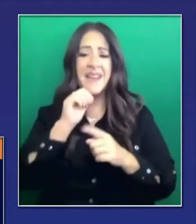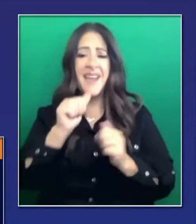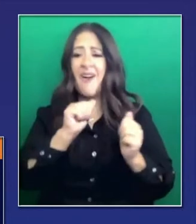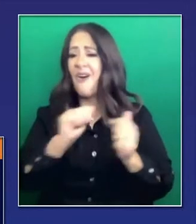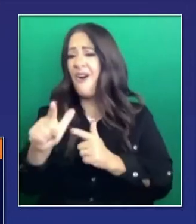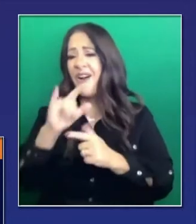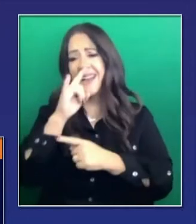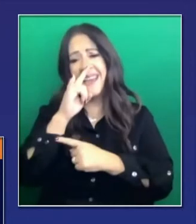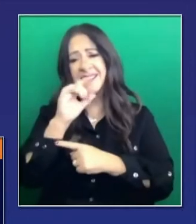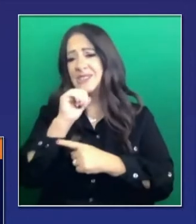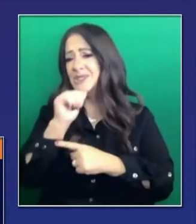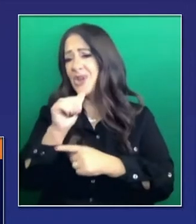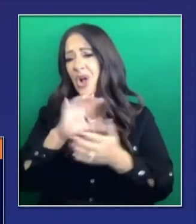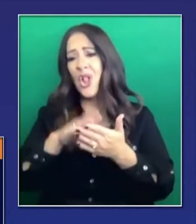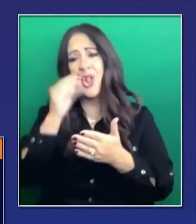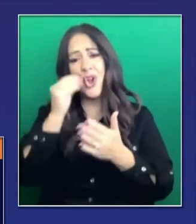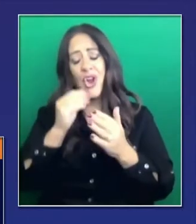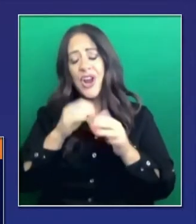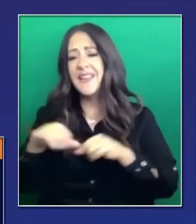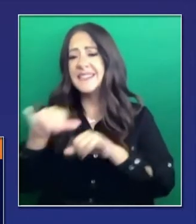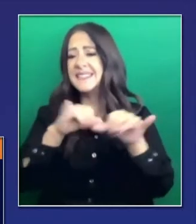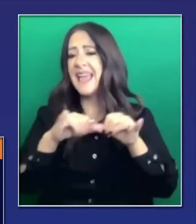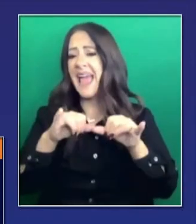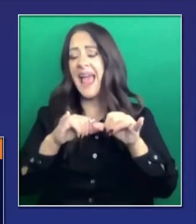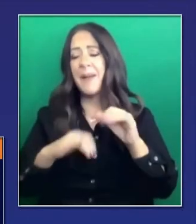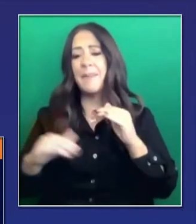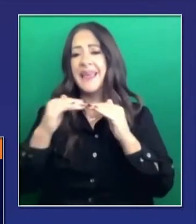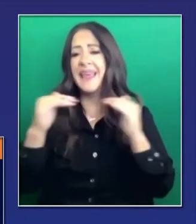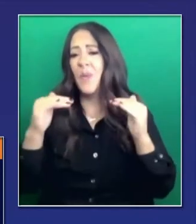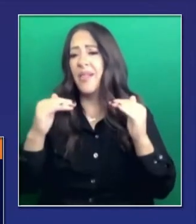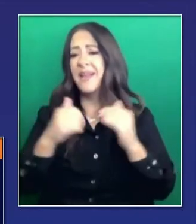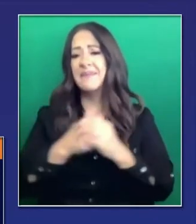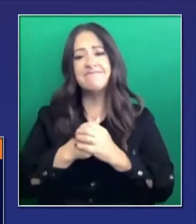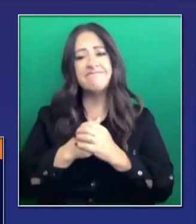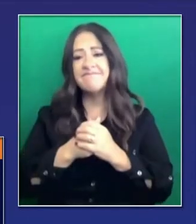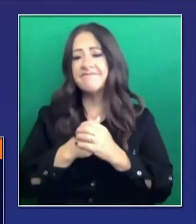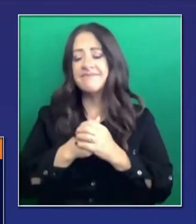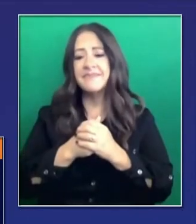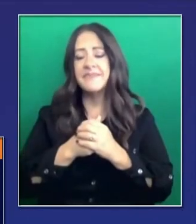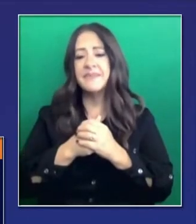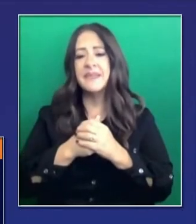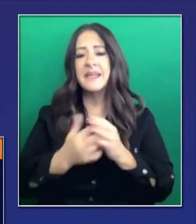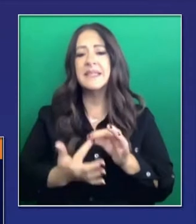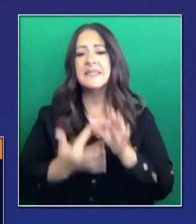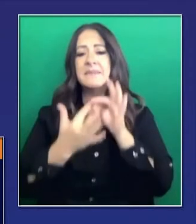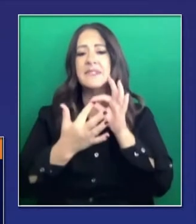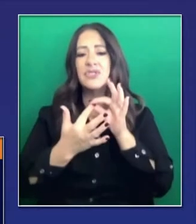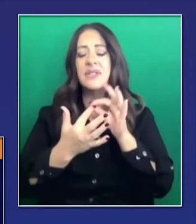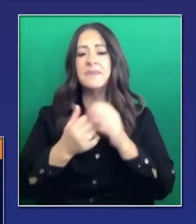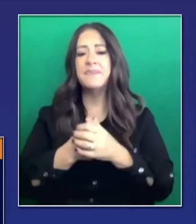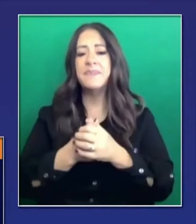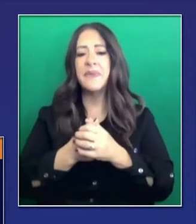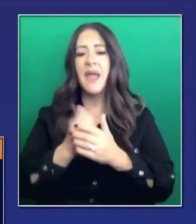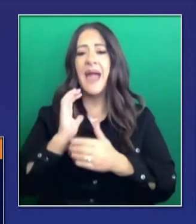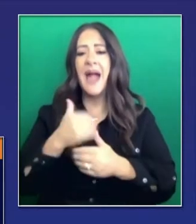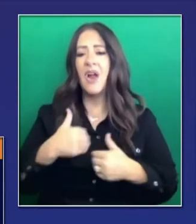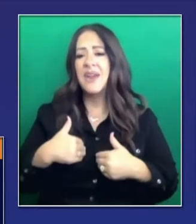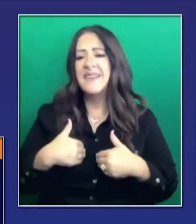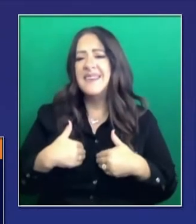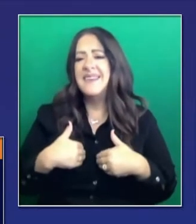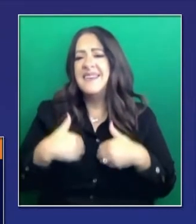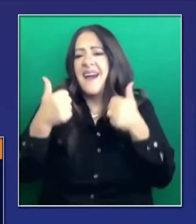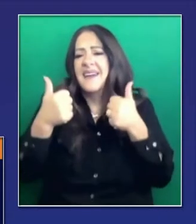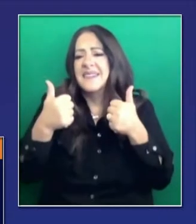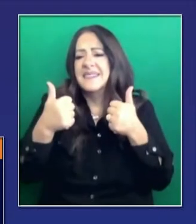igualmente. En particular, los niños más pequeños. Lo digo intelectualmente, no en base a un análisis o estudios de